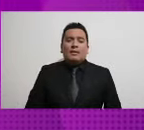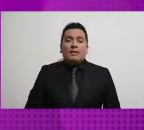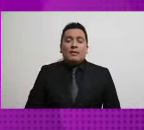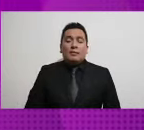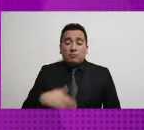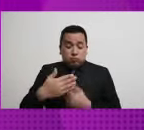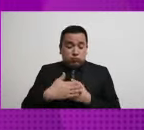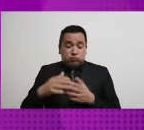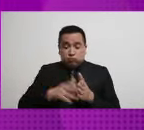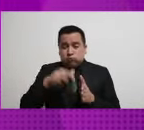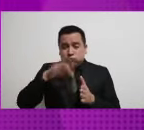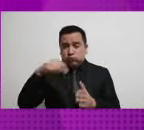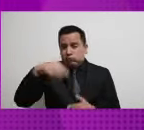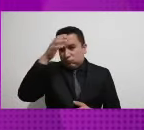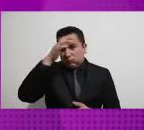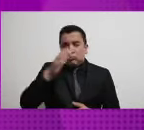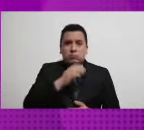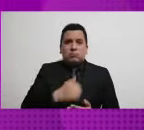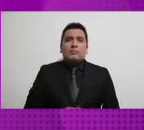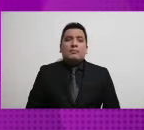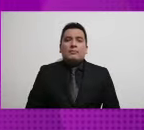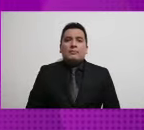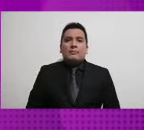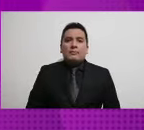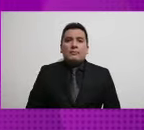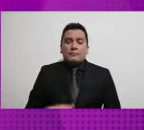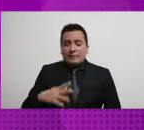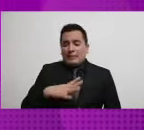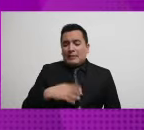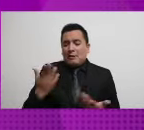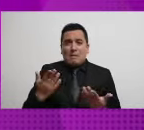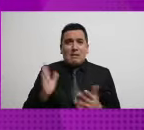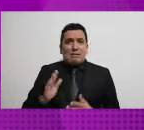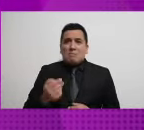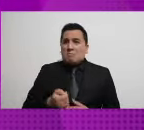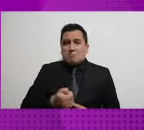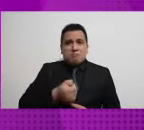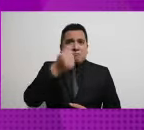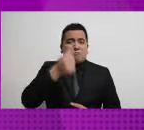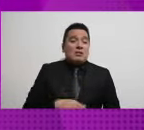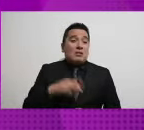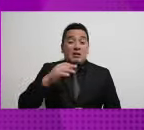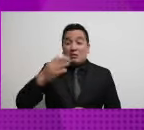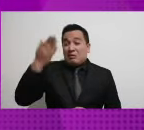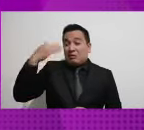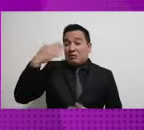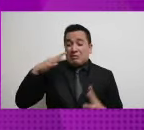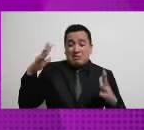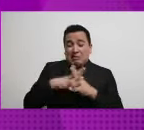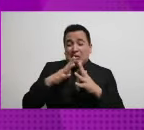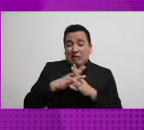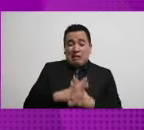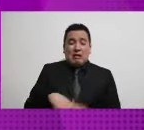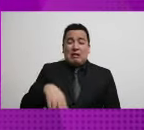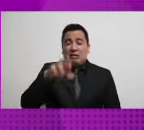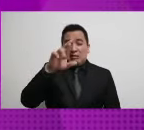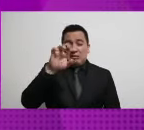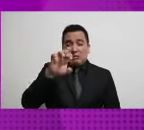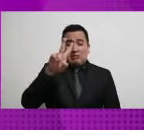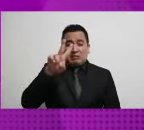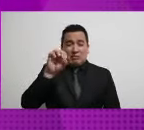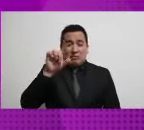esta elección próxima en Coahuila será un ejercicio inédito. Desde tiempos de la Revolución nunca